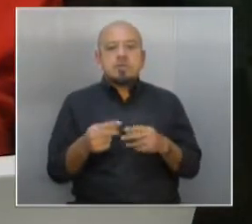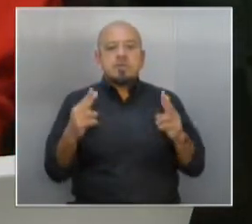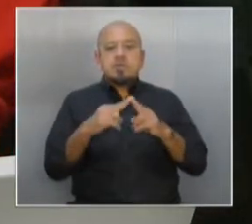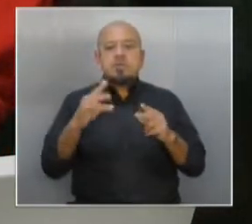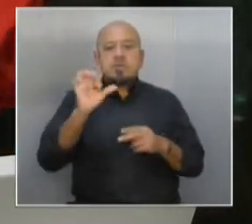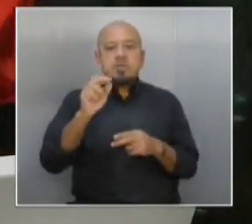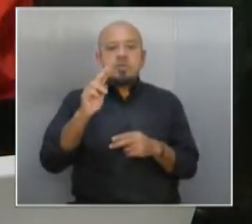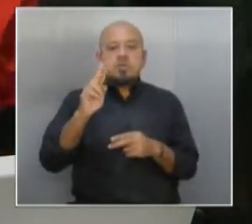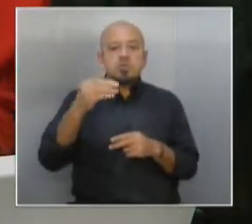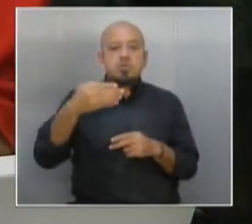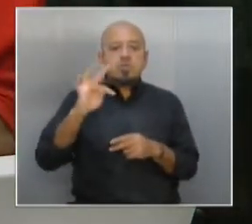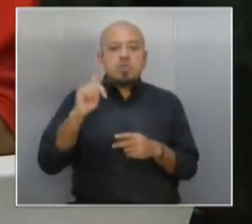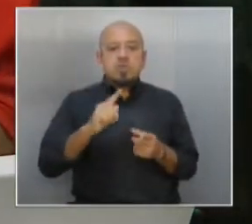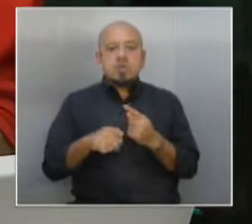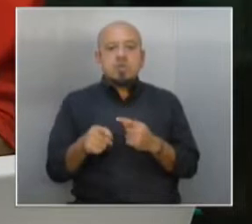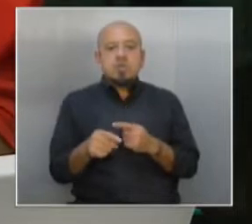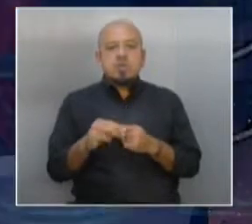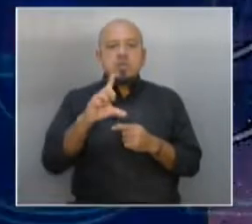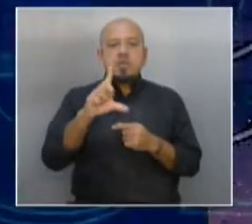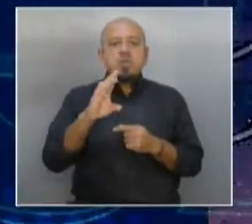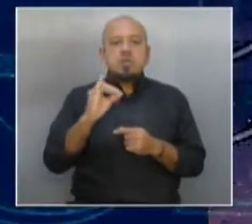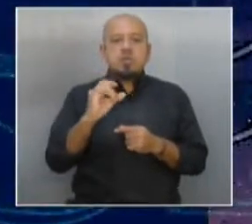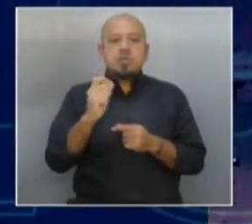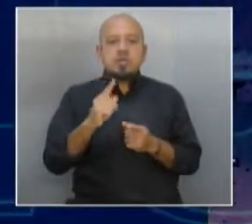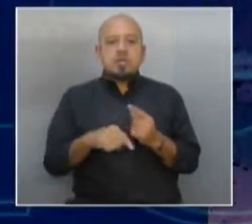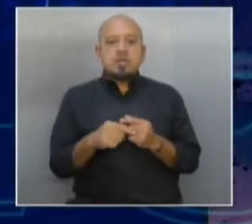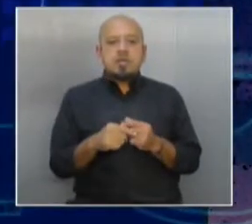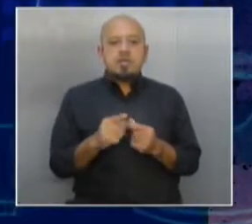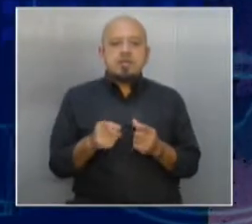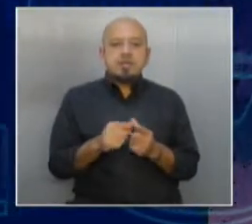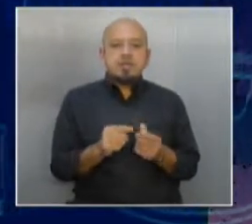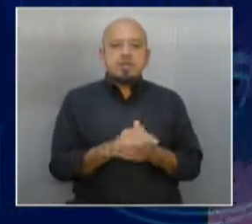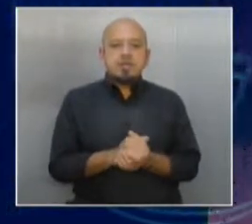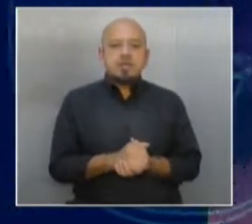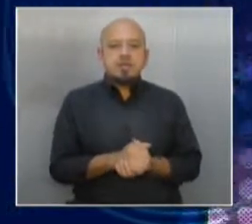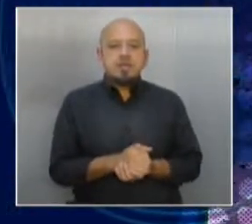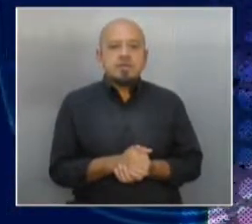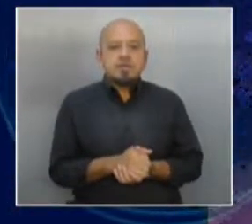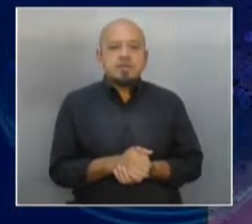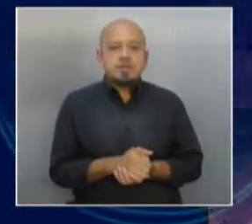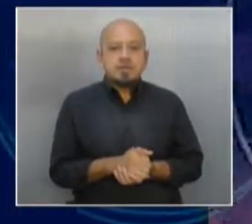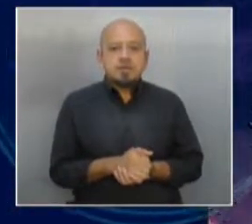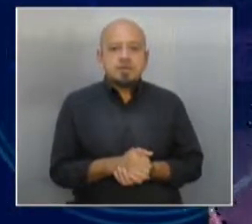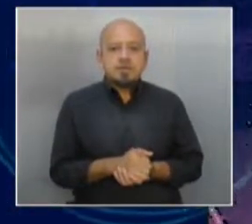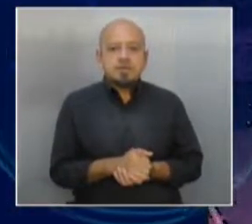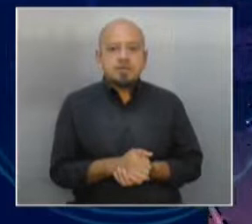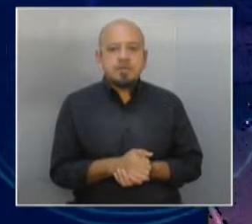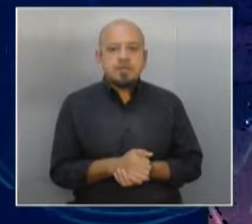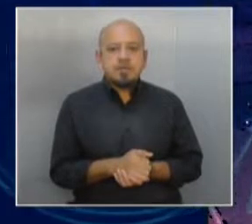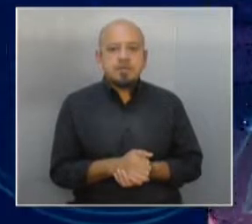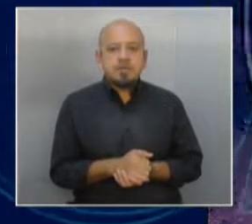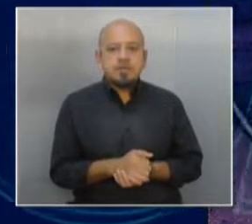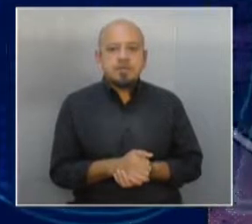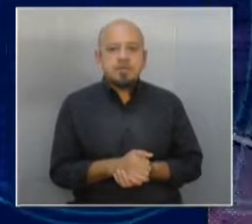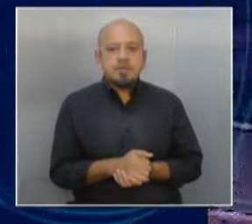como habíamos prometido. Para el subte. Sí, está Lucila por ahí. Lucila anda por ahí. Hola, Lucila. Hola nuevamente. Hola.